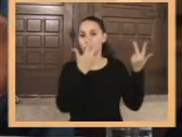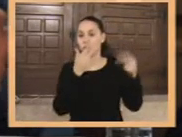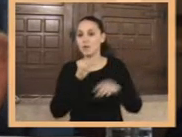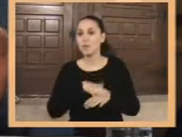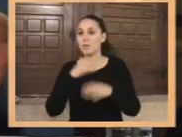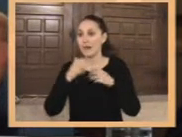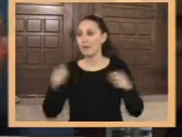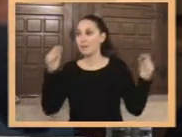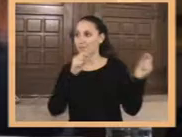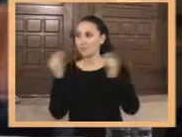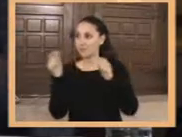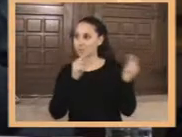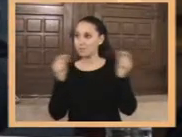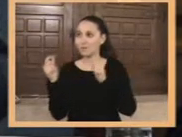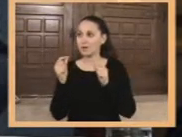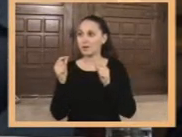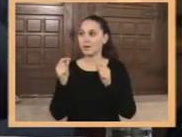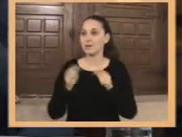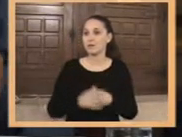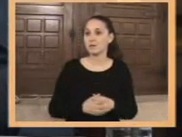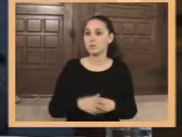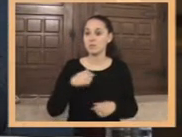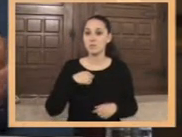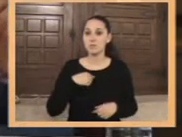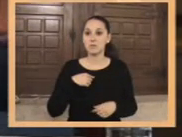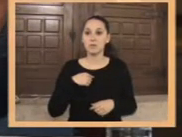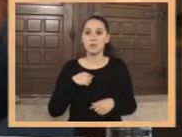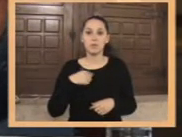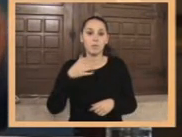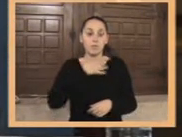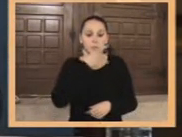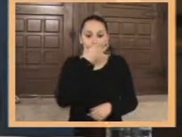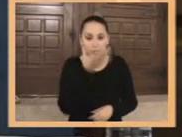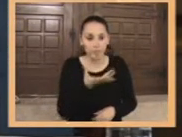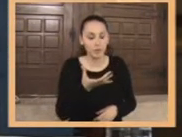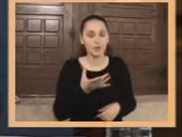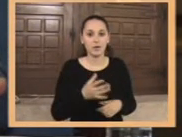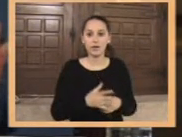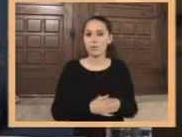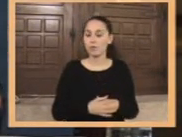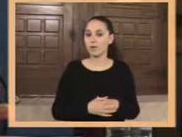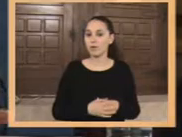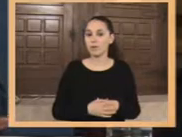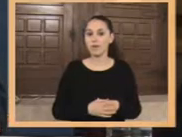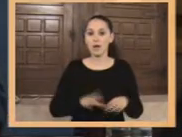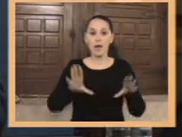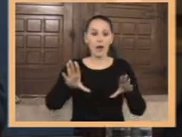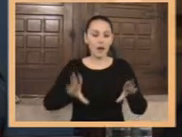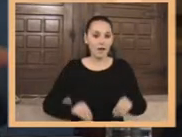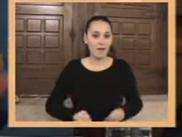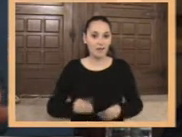21. De vergüenza. En mi opinión, de vergüenza. Tener que adaptar 21